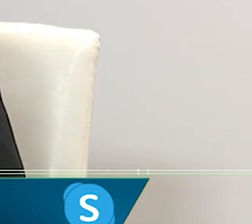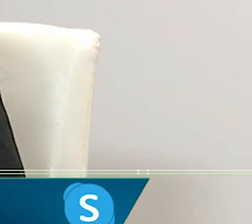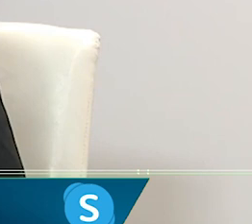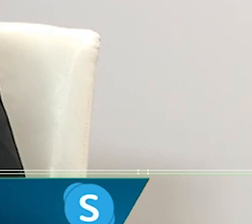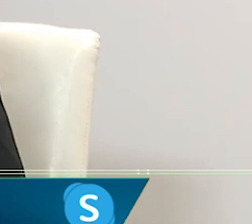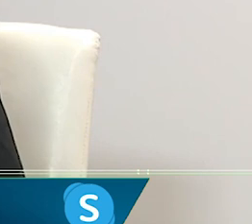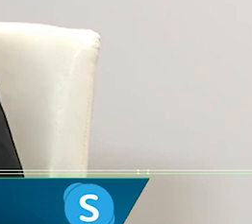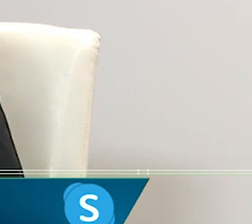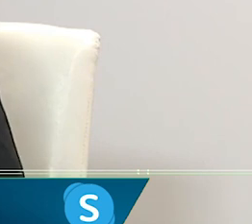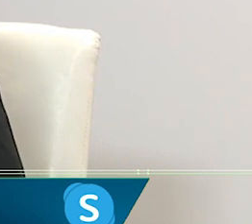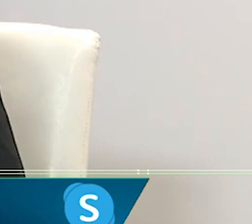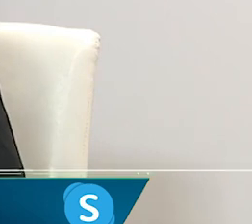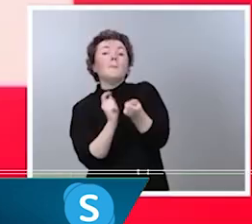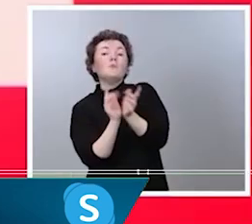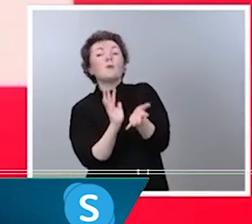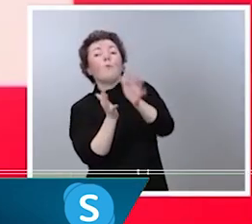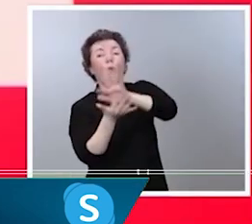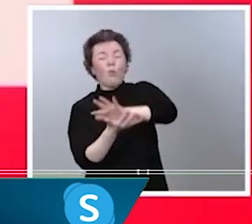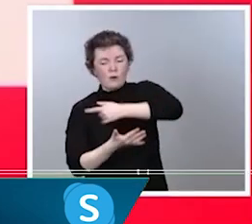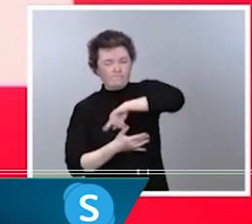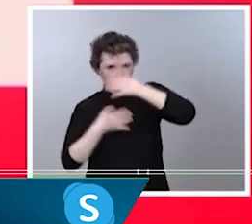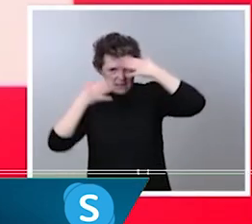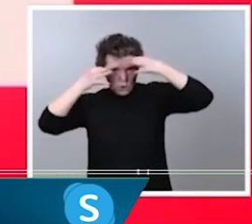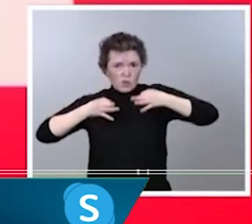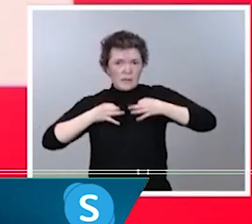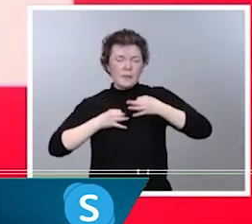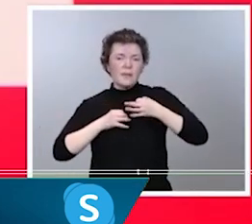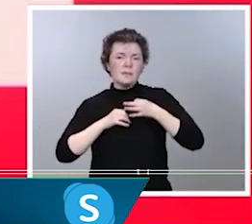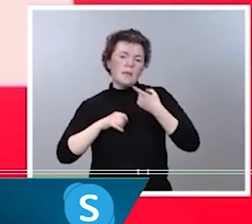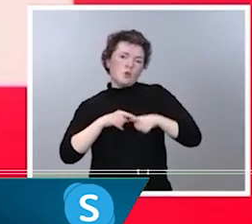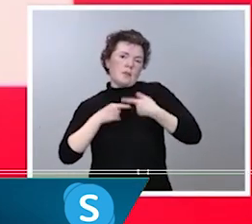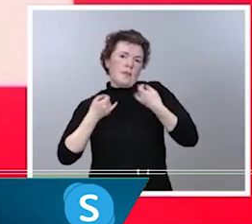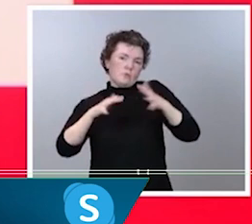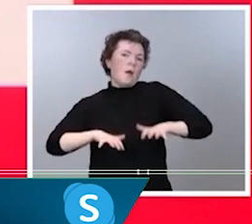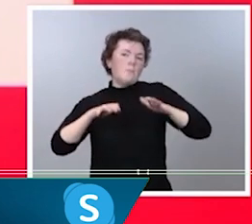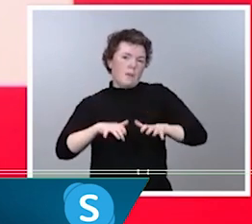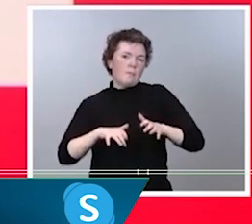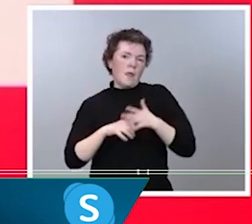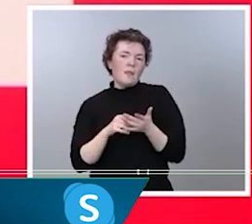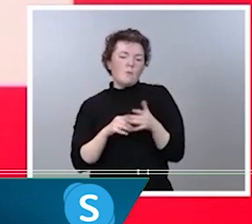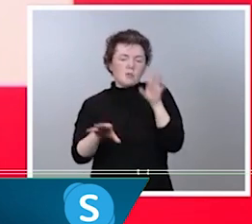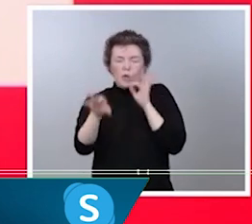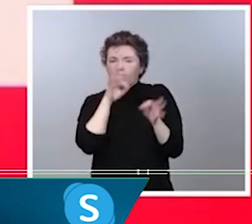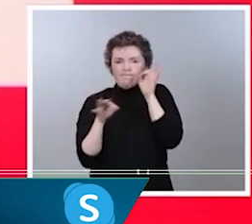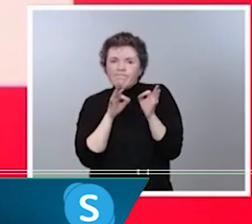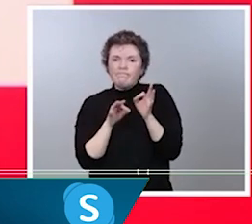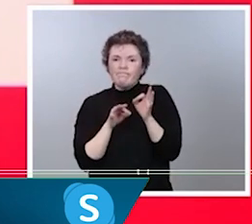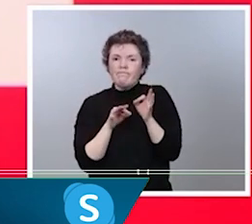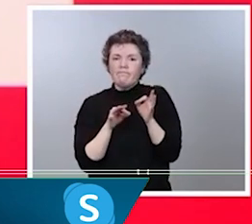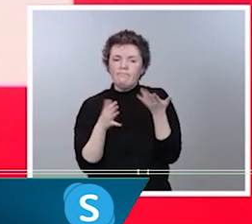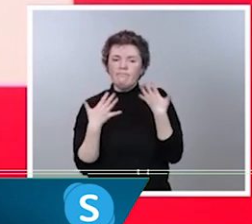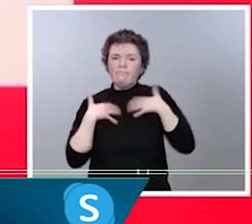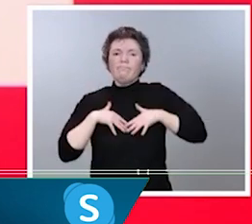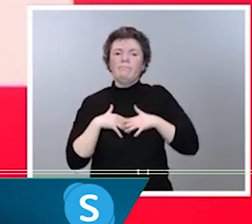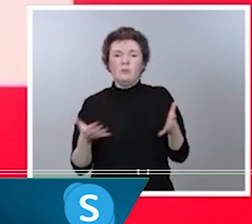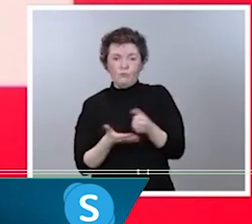subidas de impuestos que ya están en vigor han coincidido con una rebaja del 35%, en las previsiones de